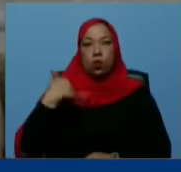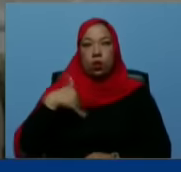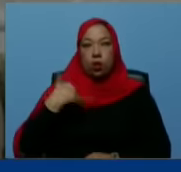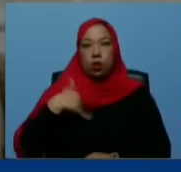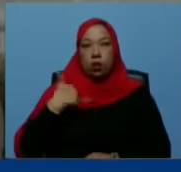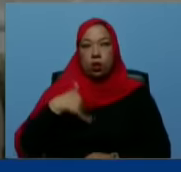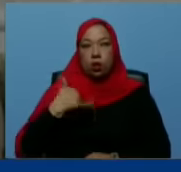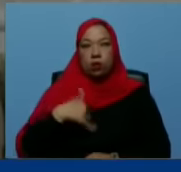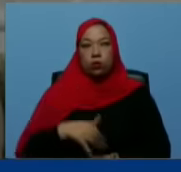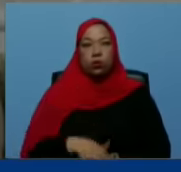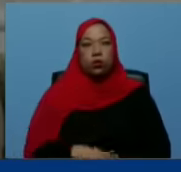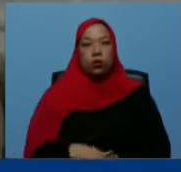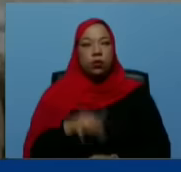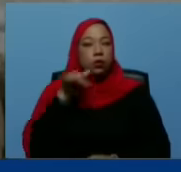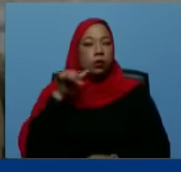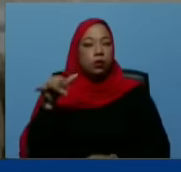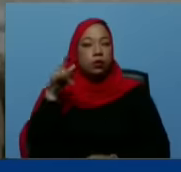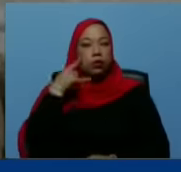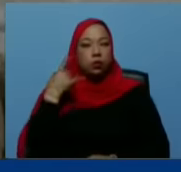Argentina.